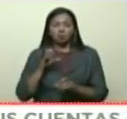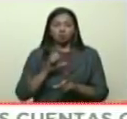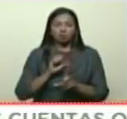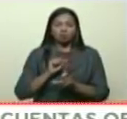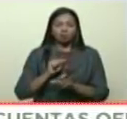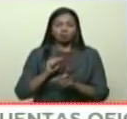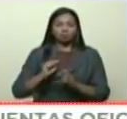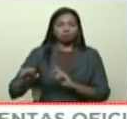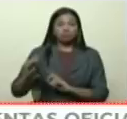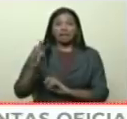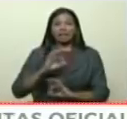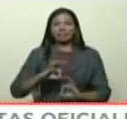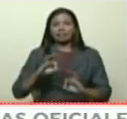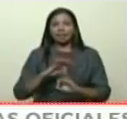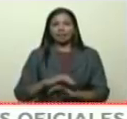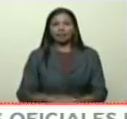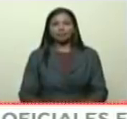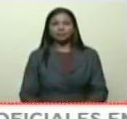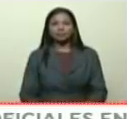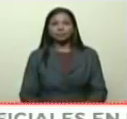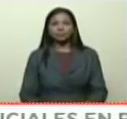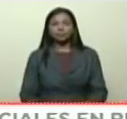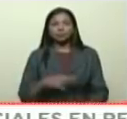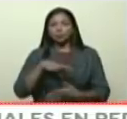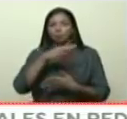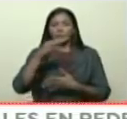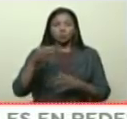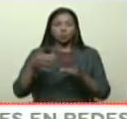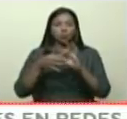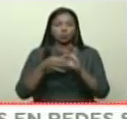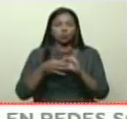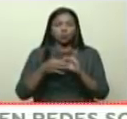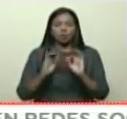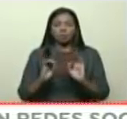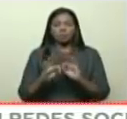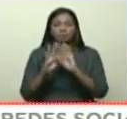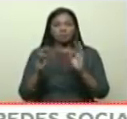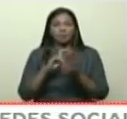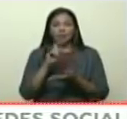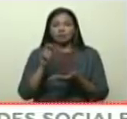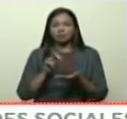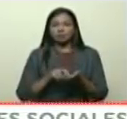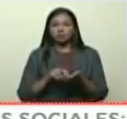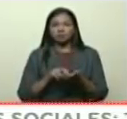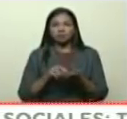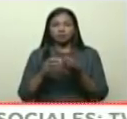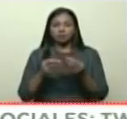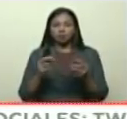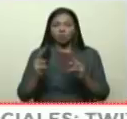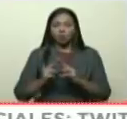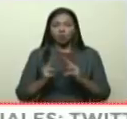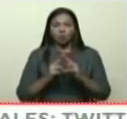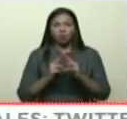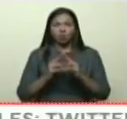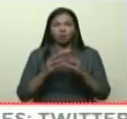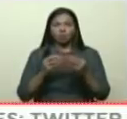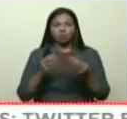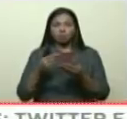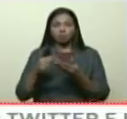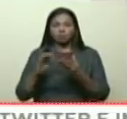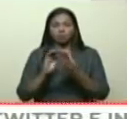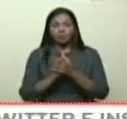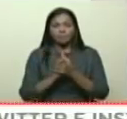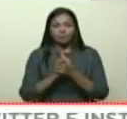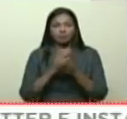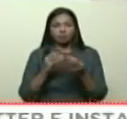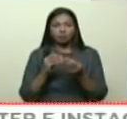de ningún tipo, con espíritu unitario, con espíritu nacional, conozca los contenidos